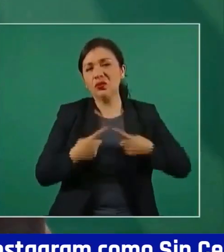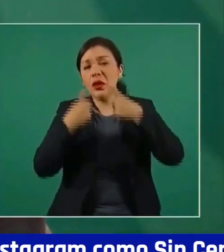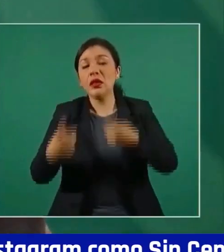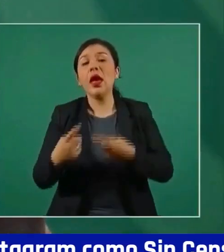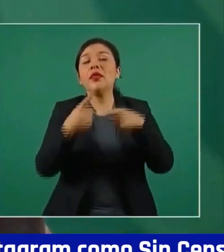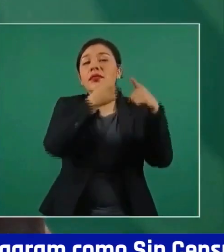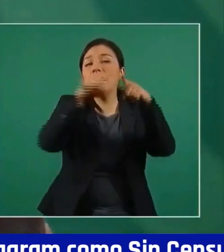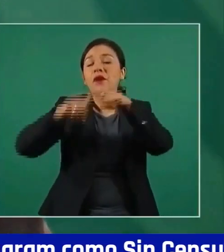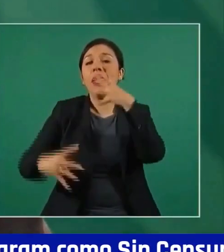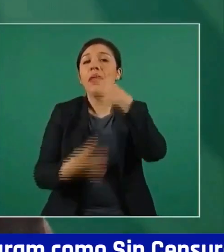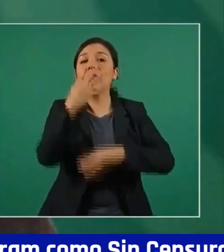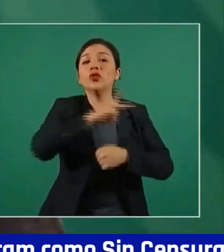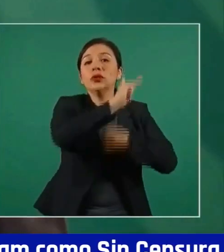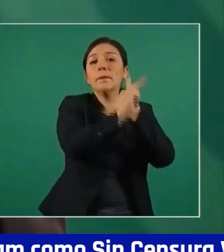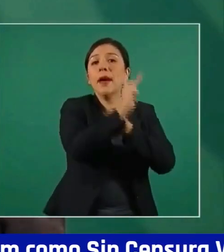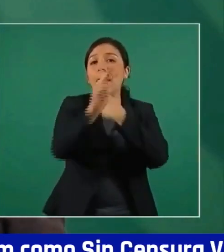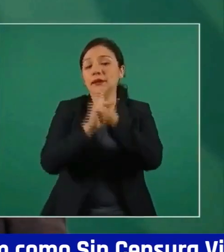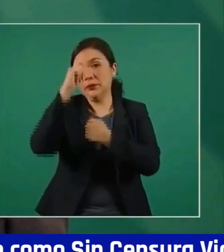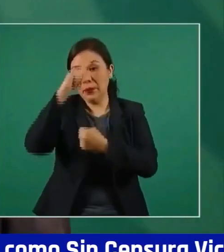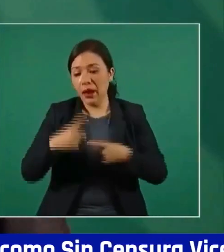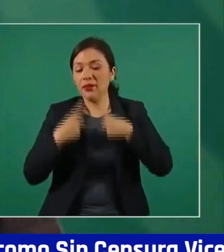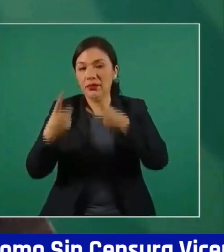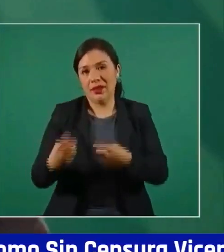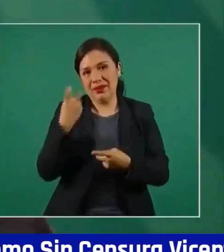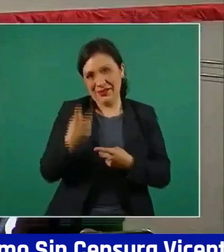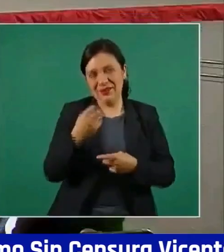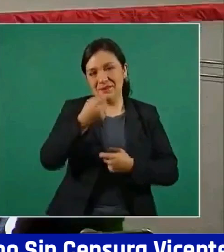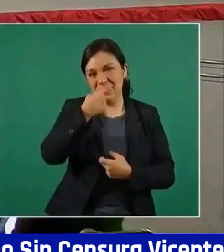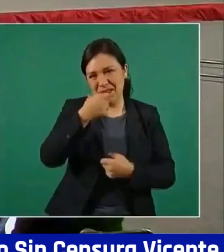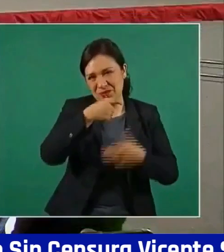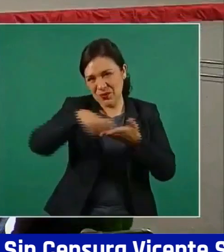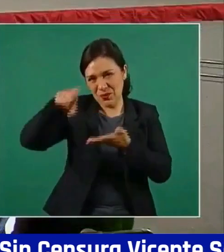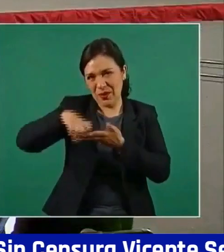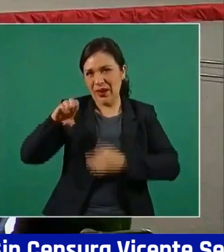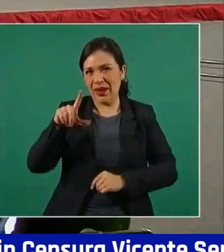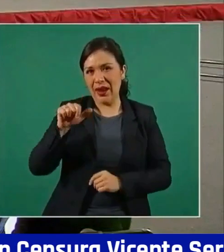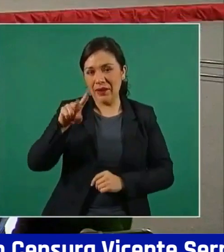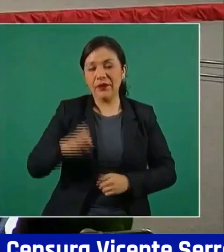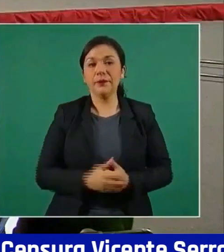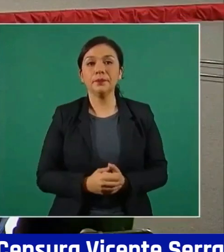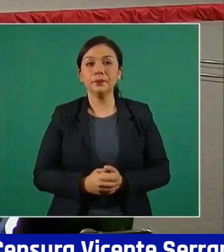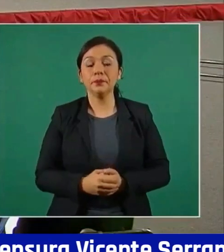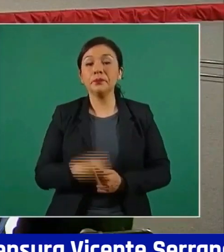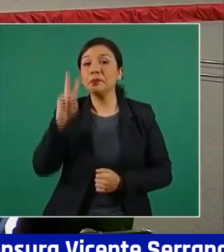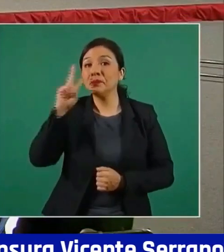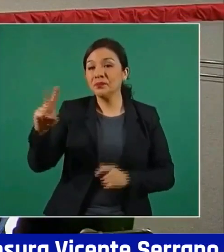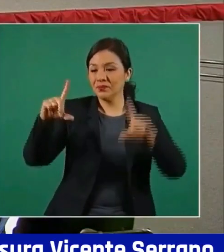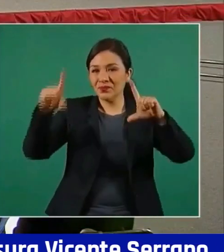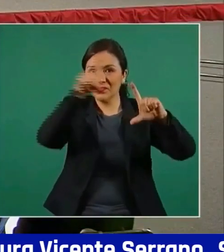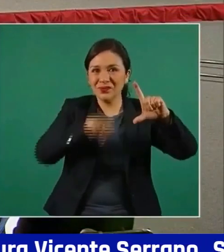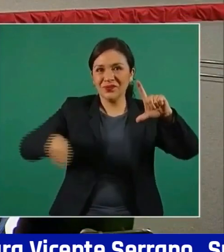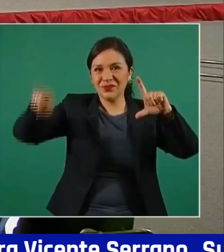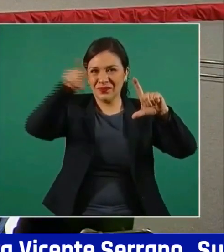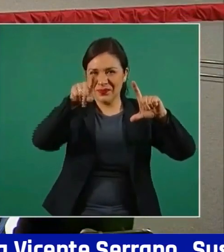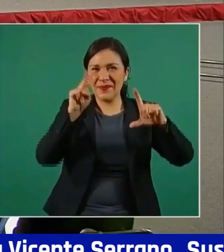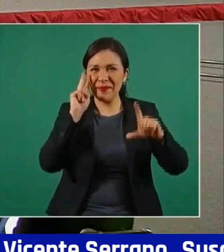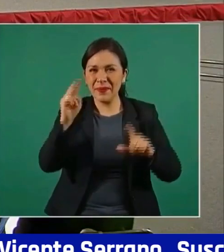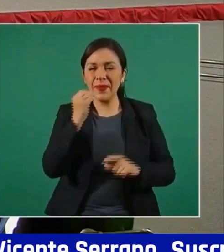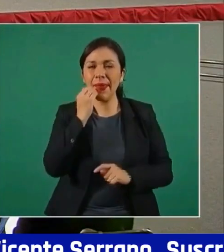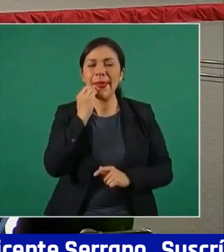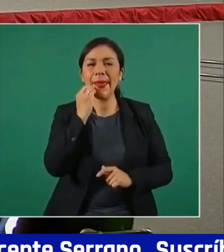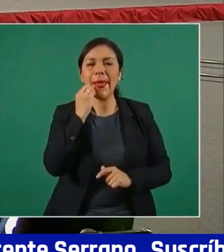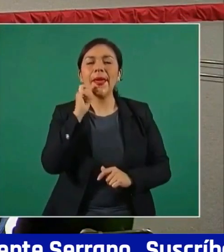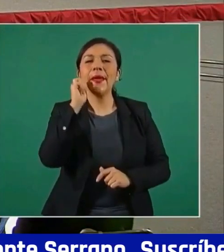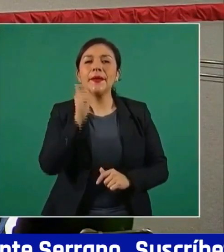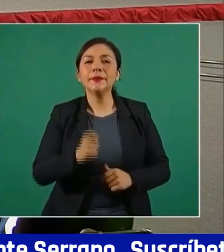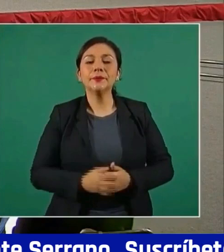países diferentes. En la lámina de la derecha, en la lámina de pastel, como ustedes pueden ver,